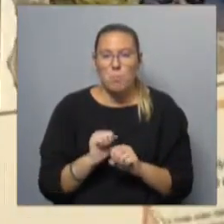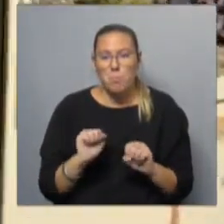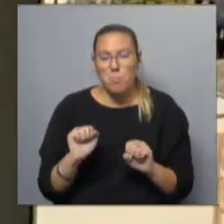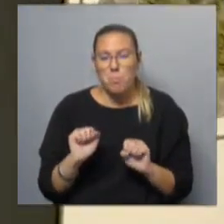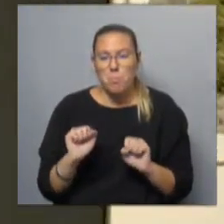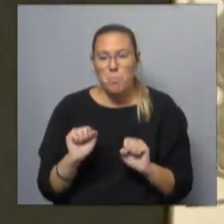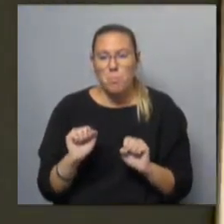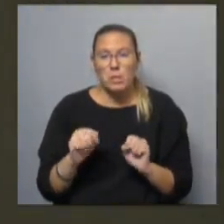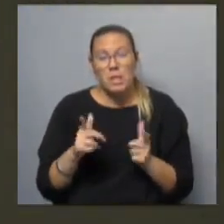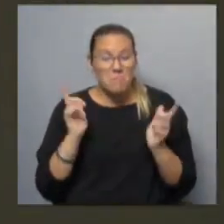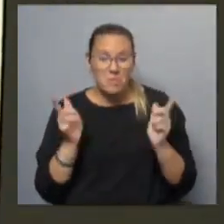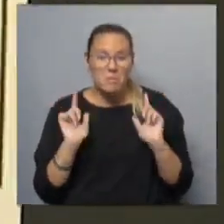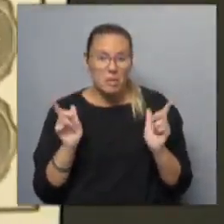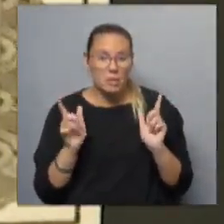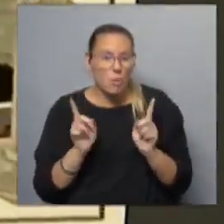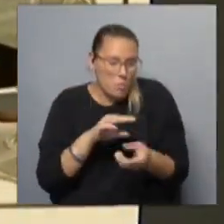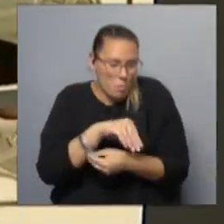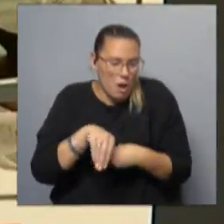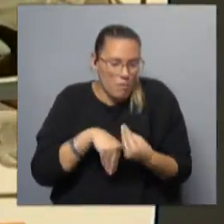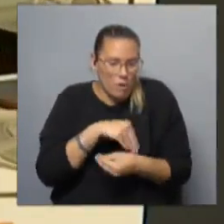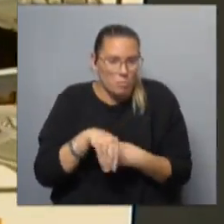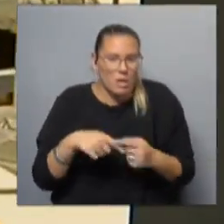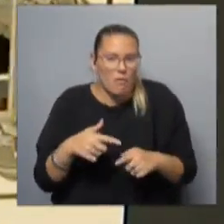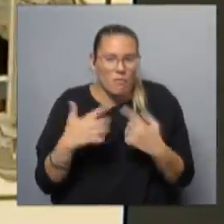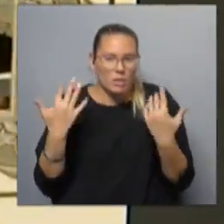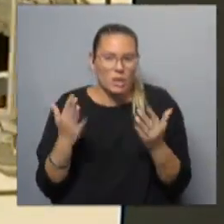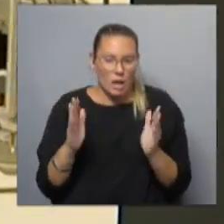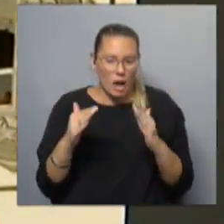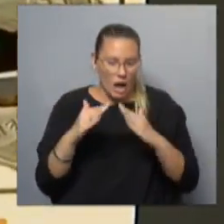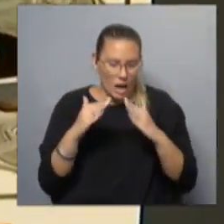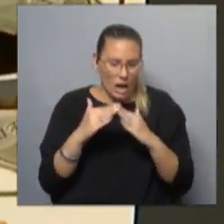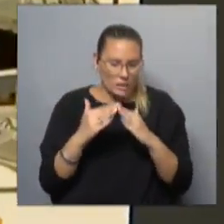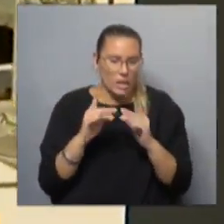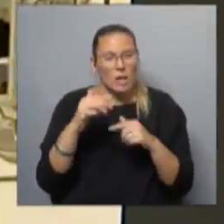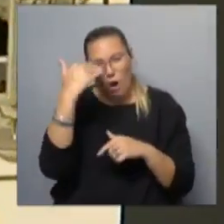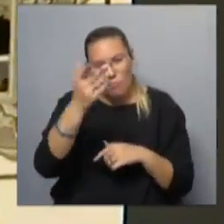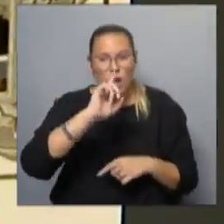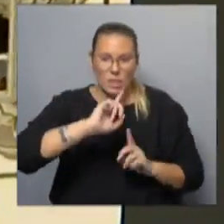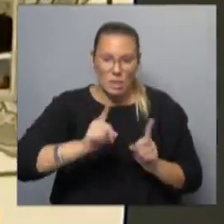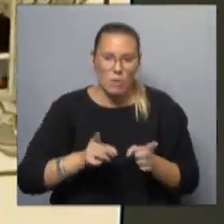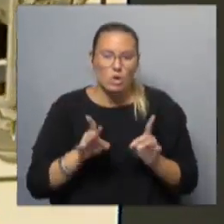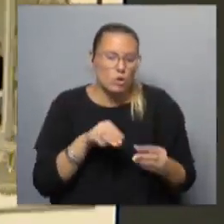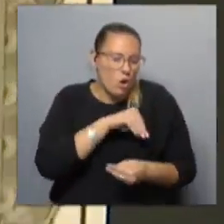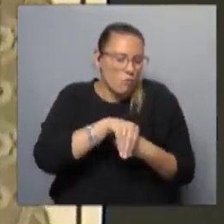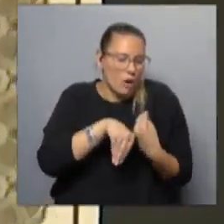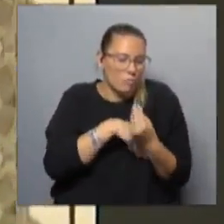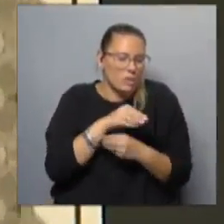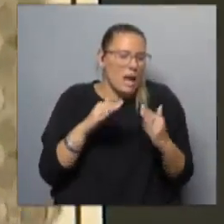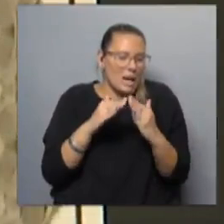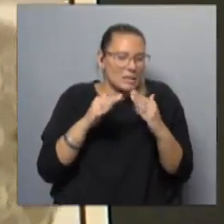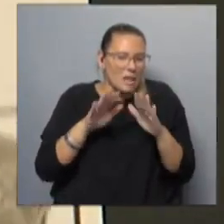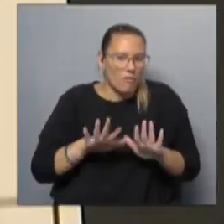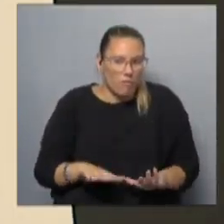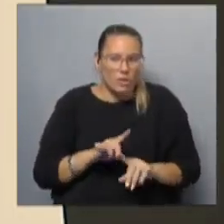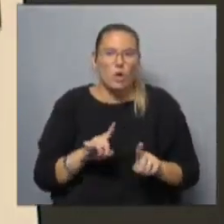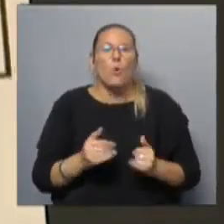muy, muy entretenida. Bueno, las propias familias lo festejan hacia adentro y hacia afuera de la casa. No solamente en familias dan algunos días, sino también